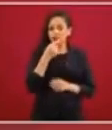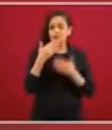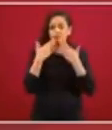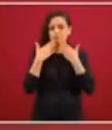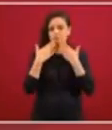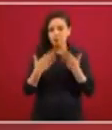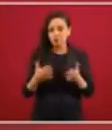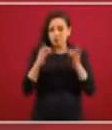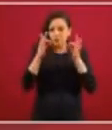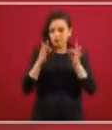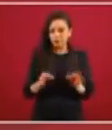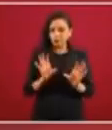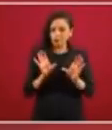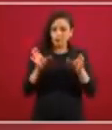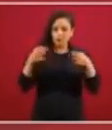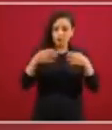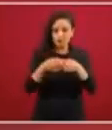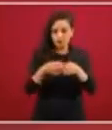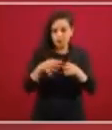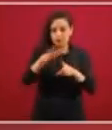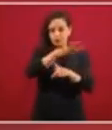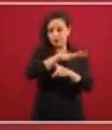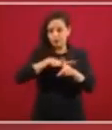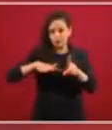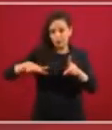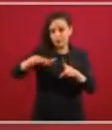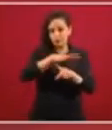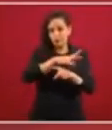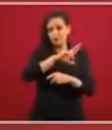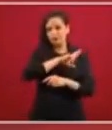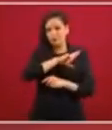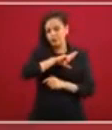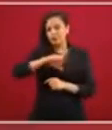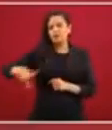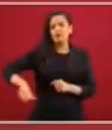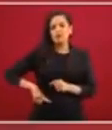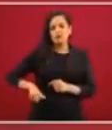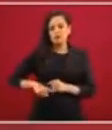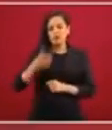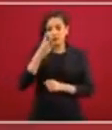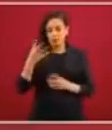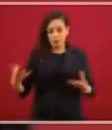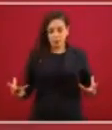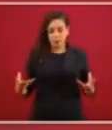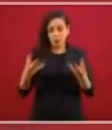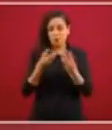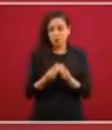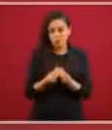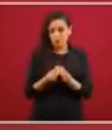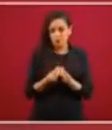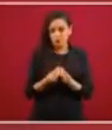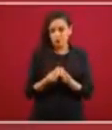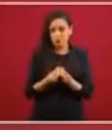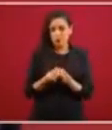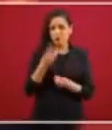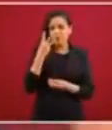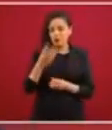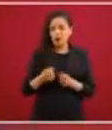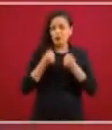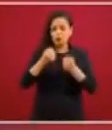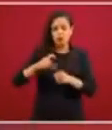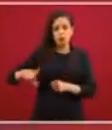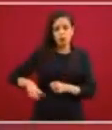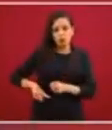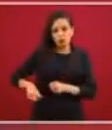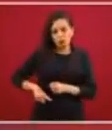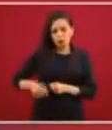involucra el sector público, social y privado, los 3 órdenes de gobierno, los 3 poderes de la Unión, los